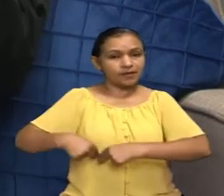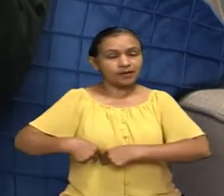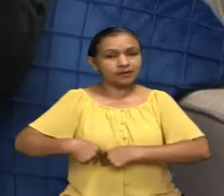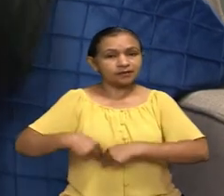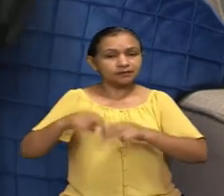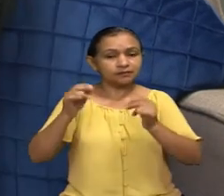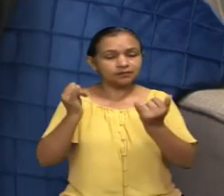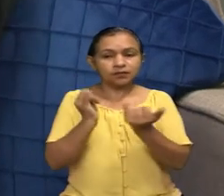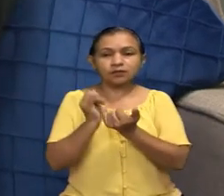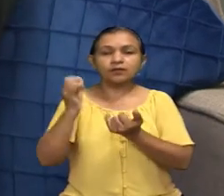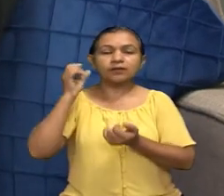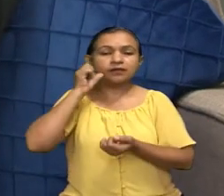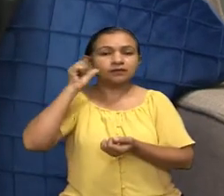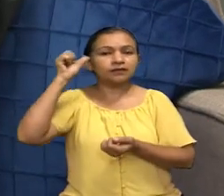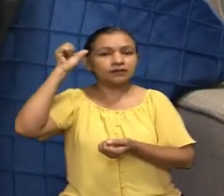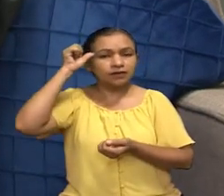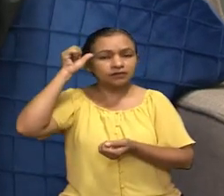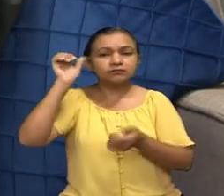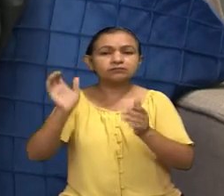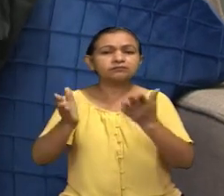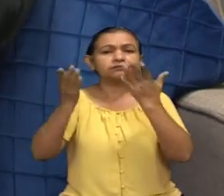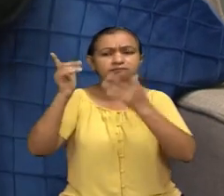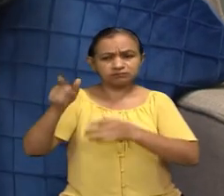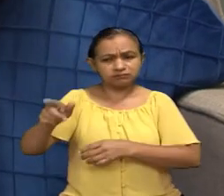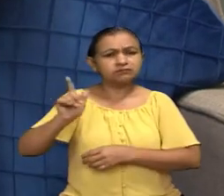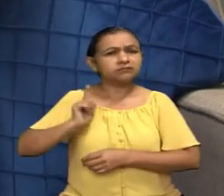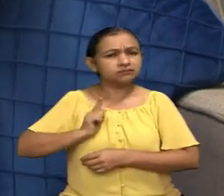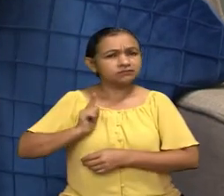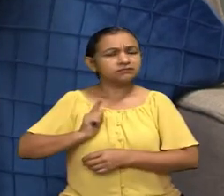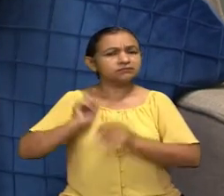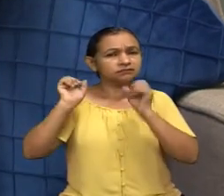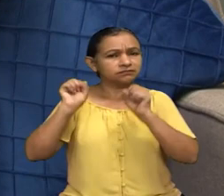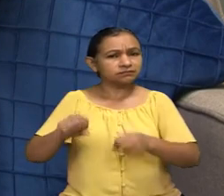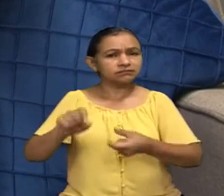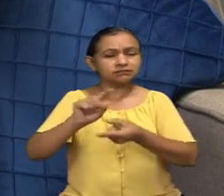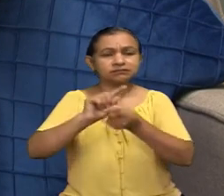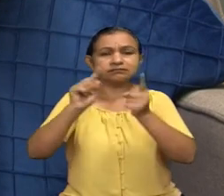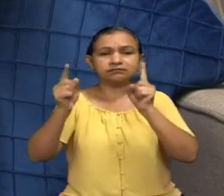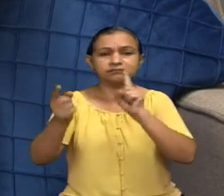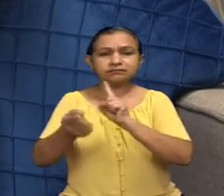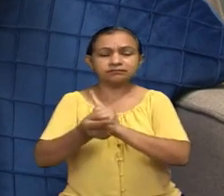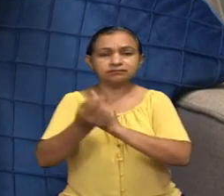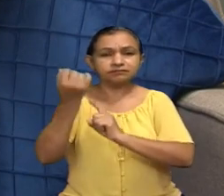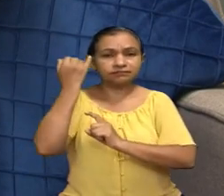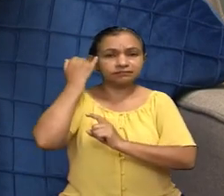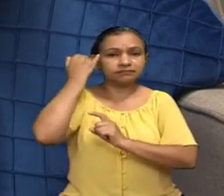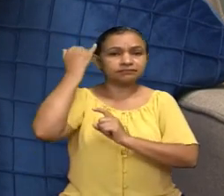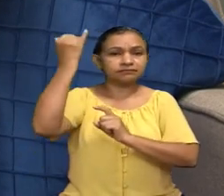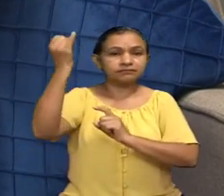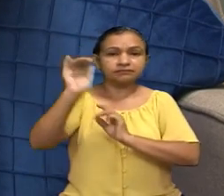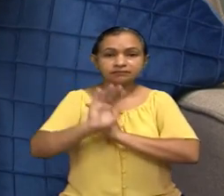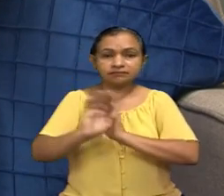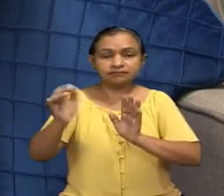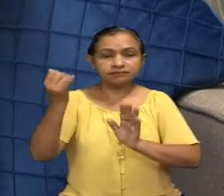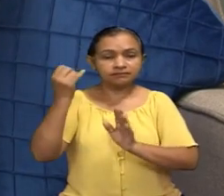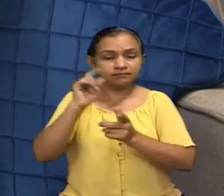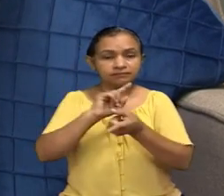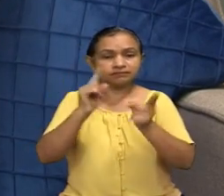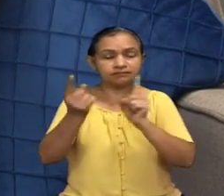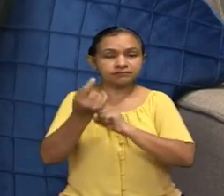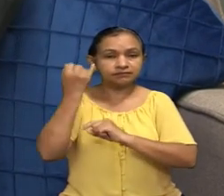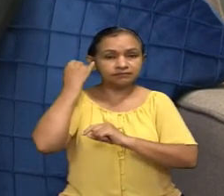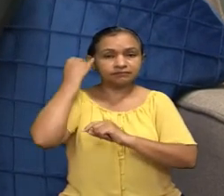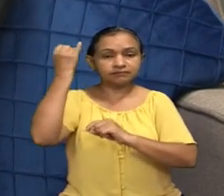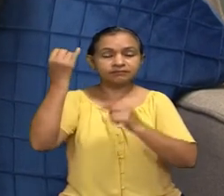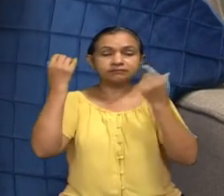general, lo tienen también las personas adultas mayores. Entonces, es un cambio de paradigma. ¿Ya? Es un cambio de paradigma. Entonces, cultura